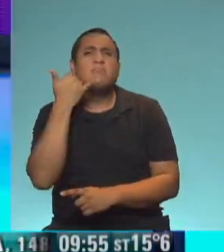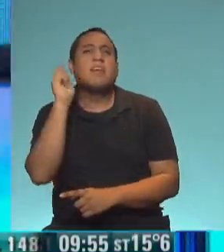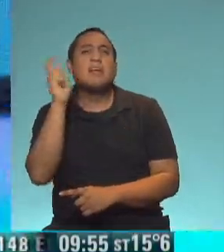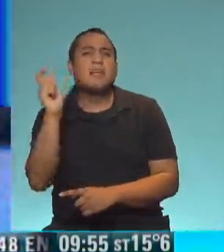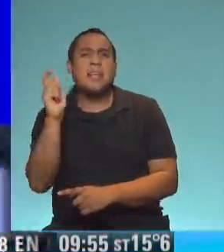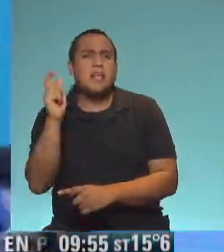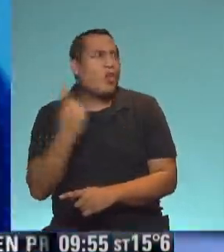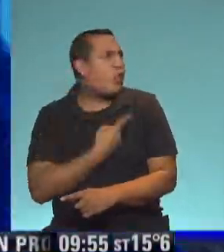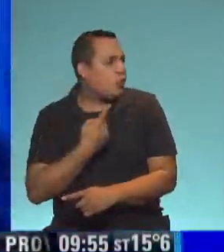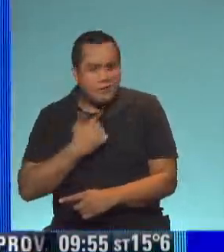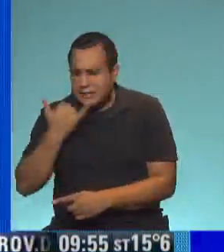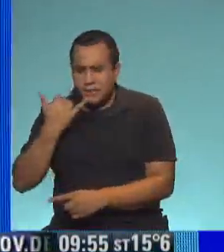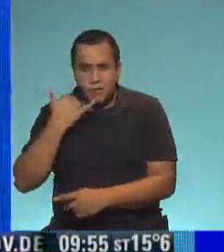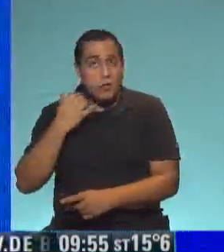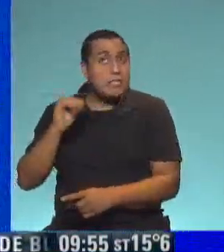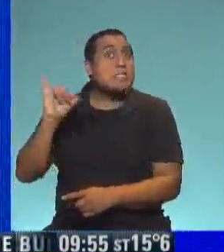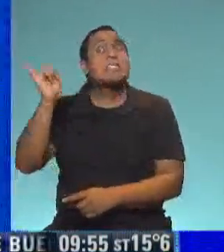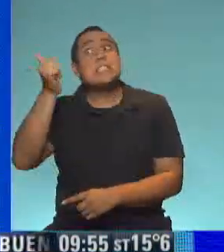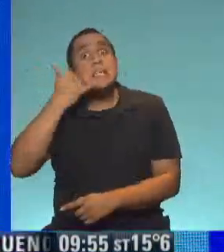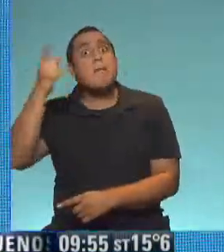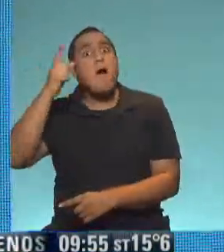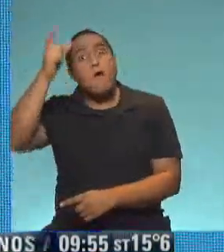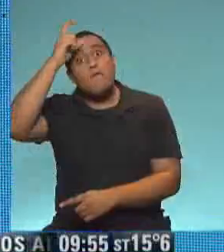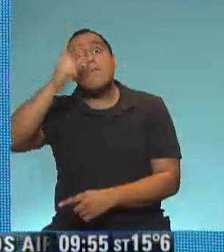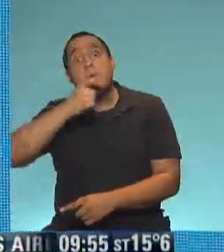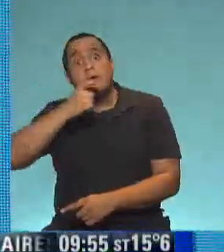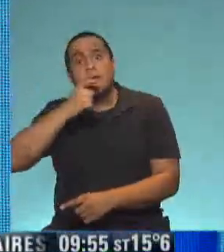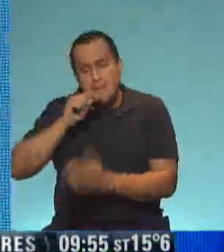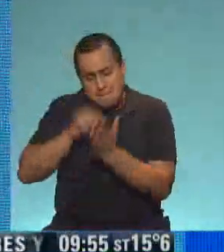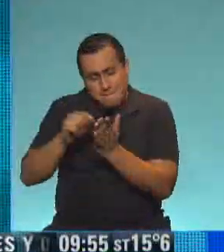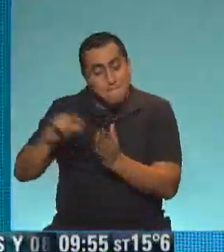esto? ¡A los bomberos!